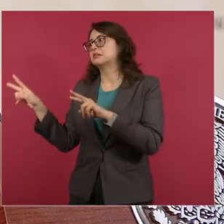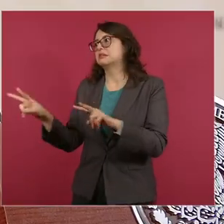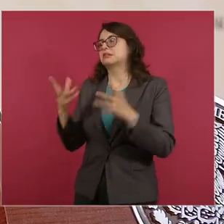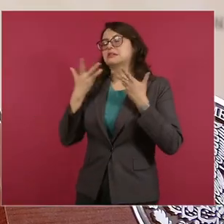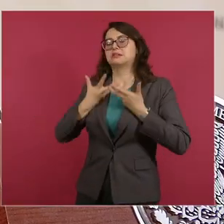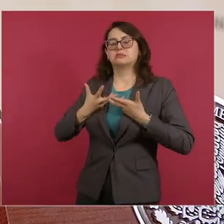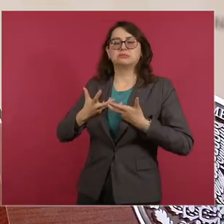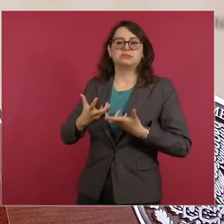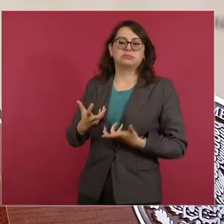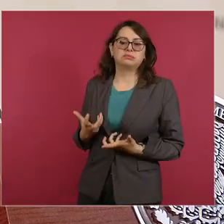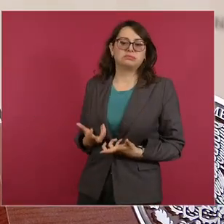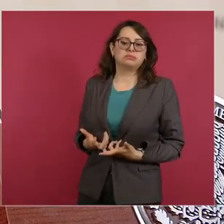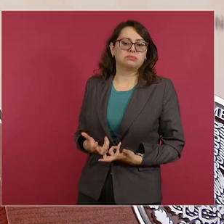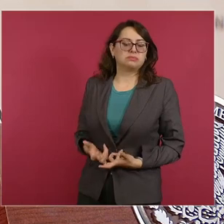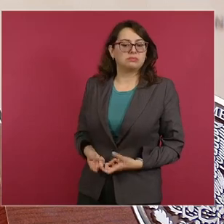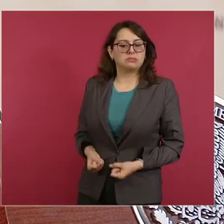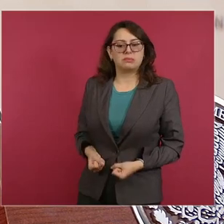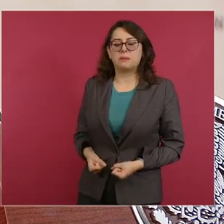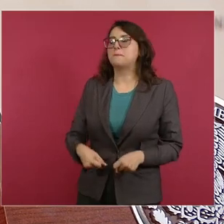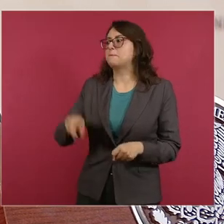por ese